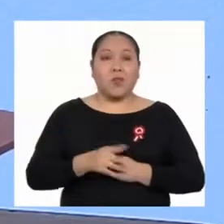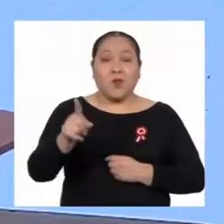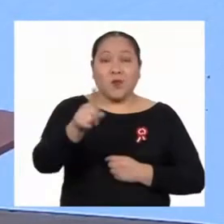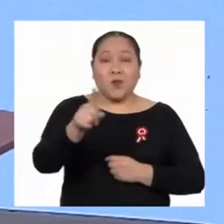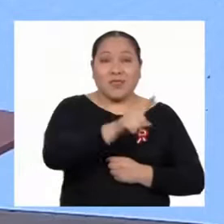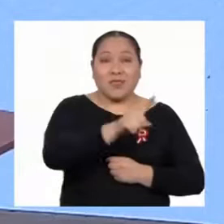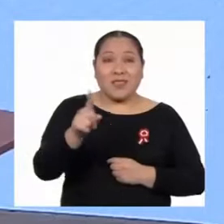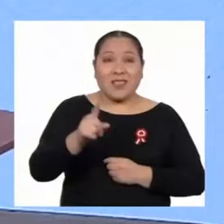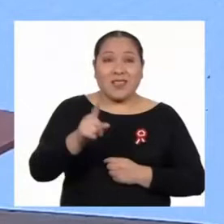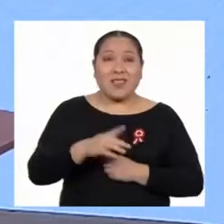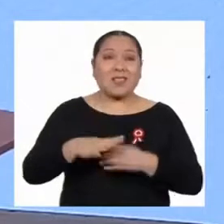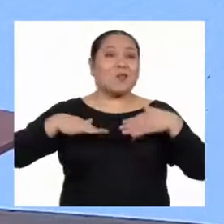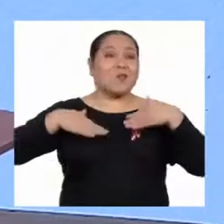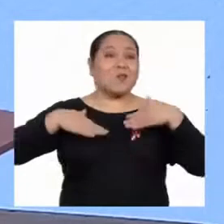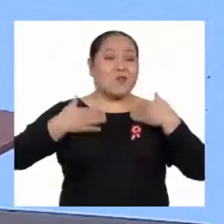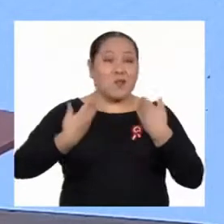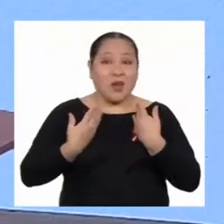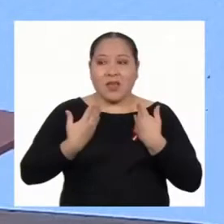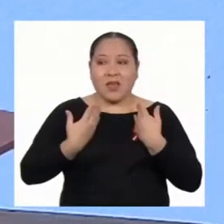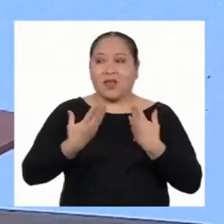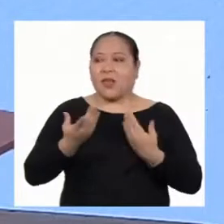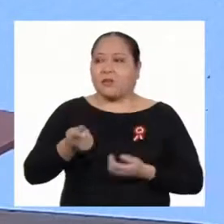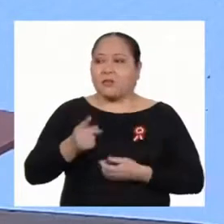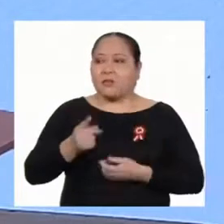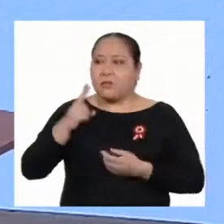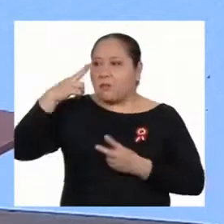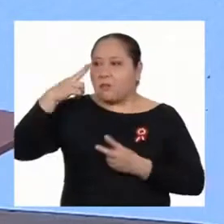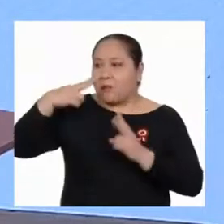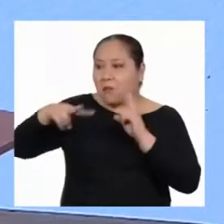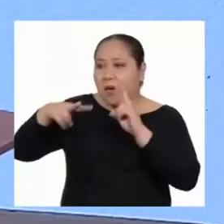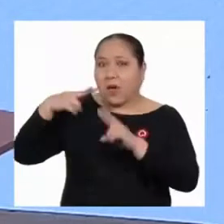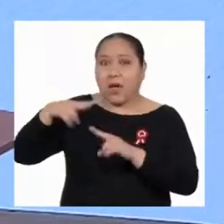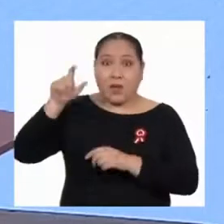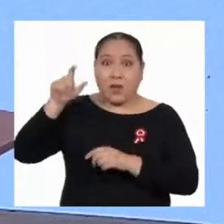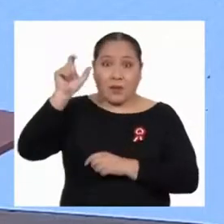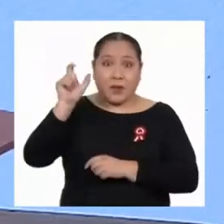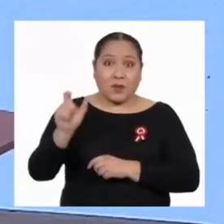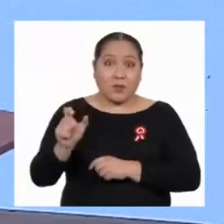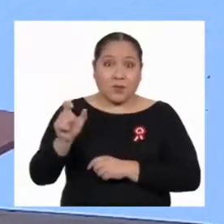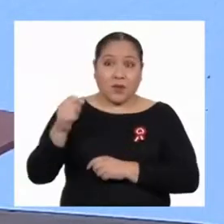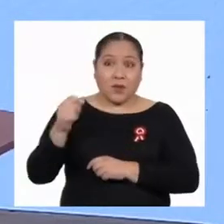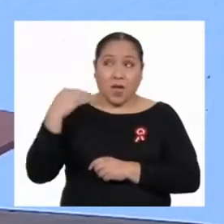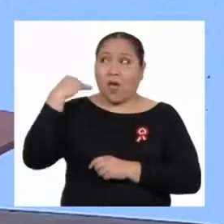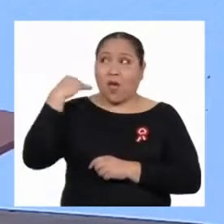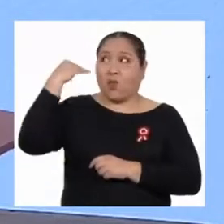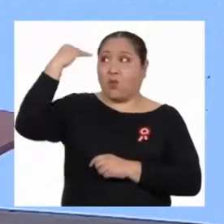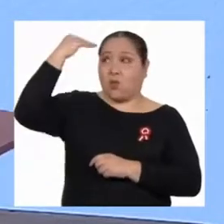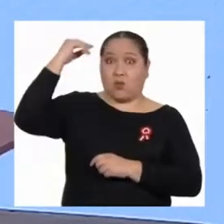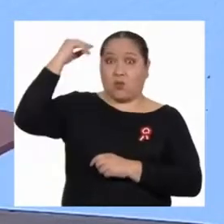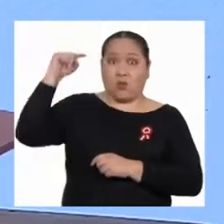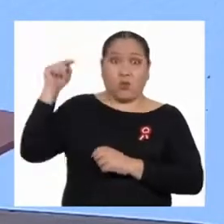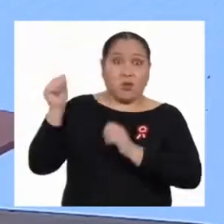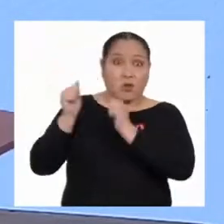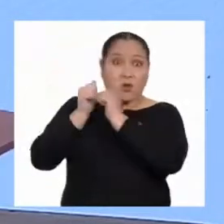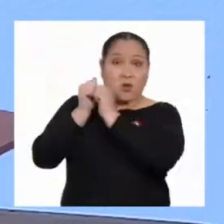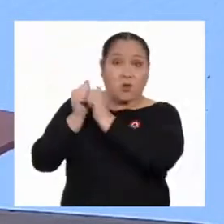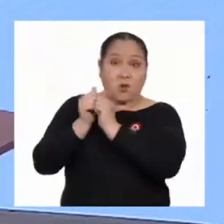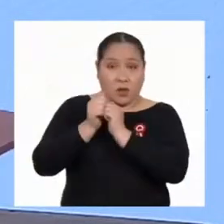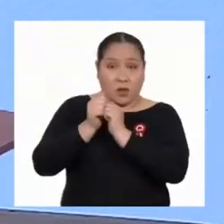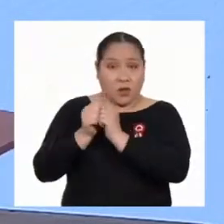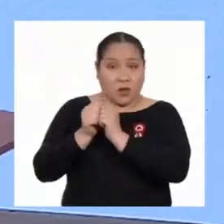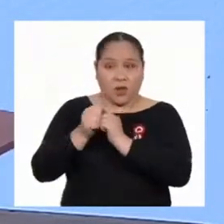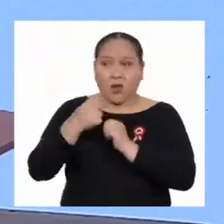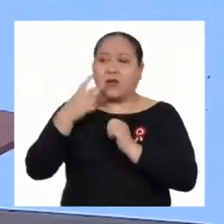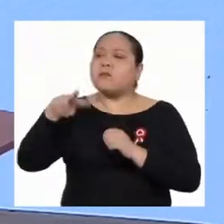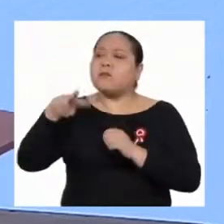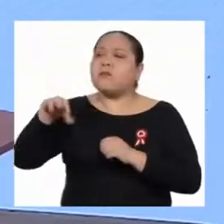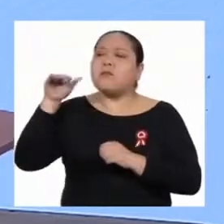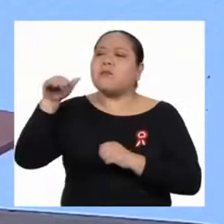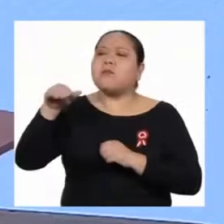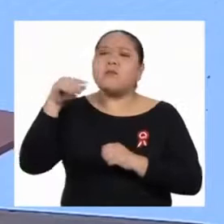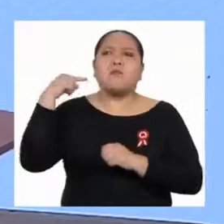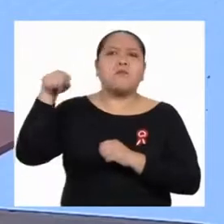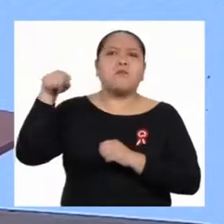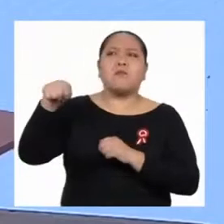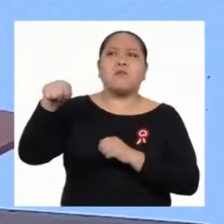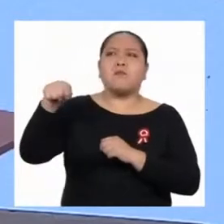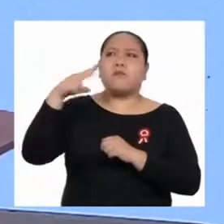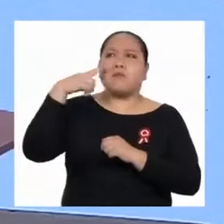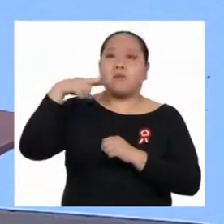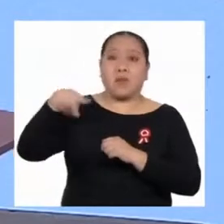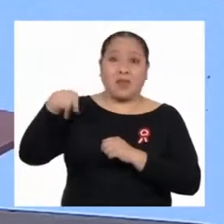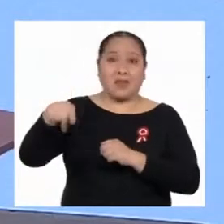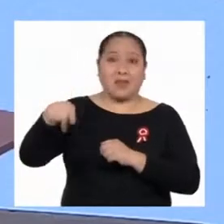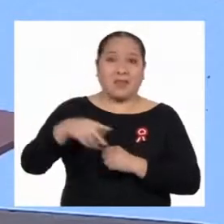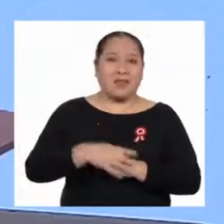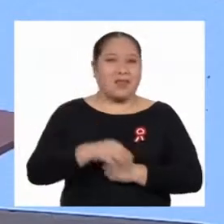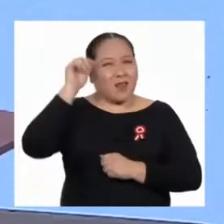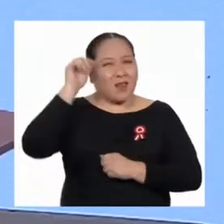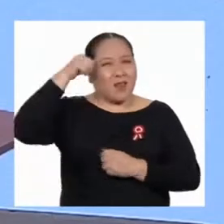Ustedes pueden hacerle notar al adulto que los acompañe lo que está pasando. ¿Se acuerdan del poema que analizamos